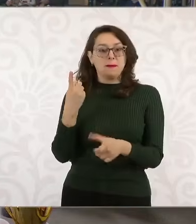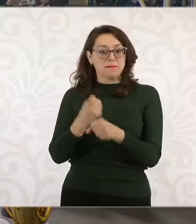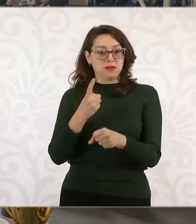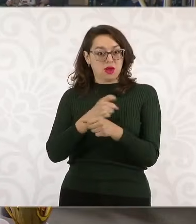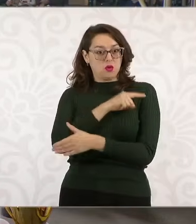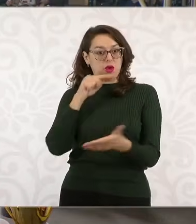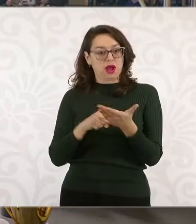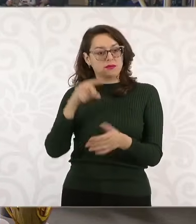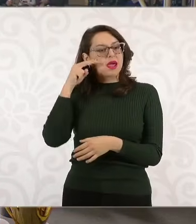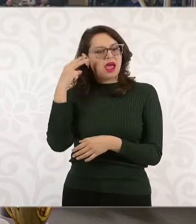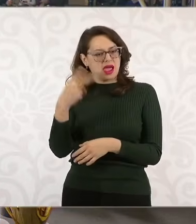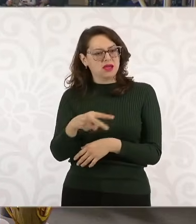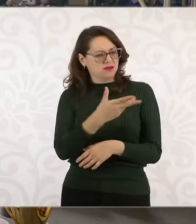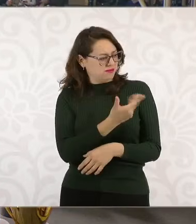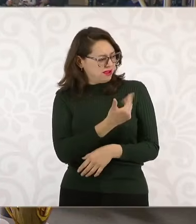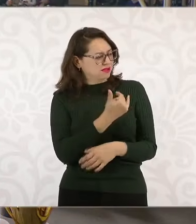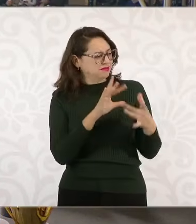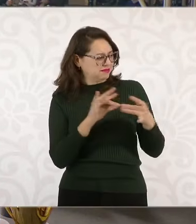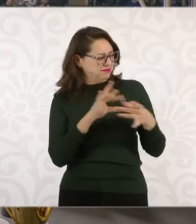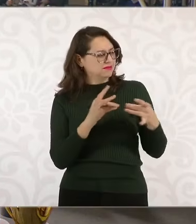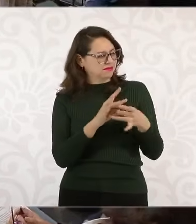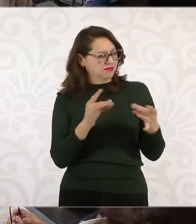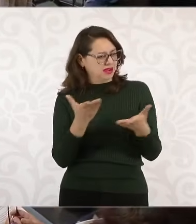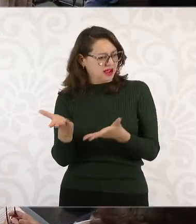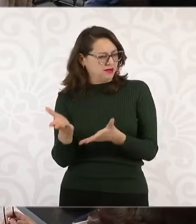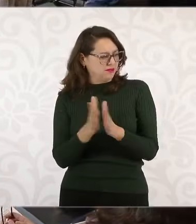México. A ver, ¿por qué no me platicas aquí?